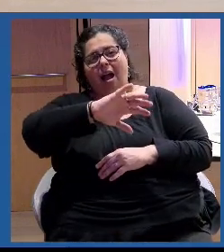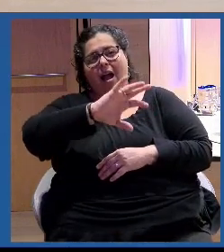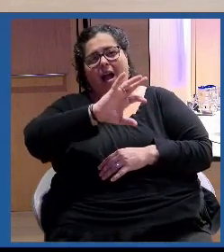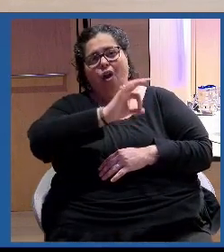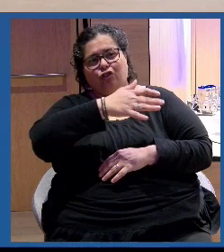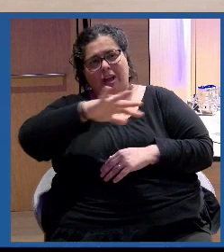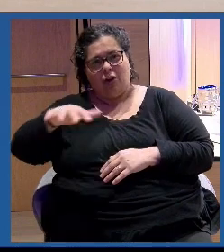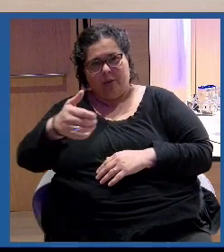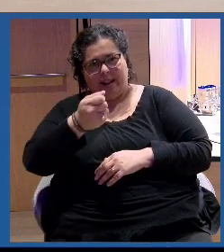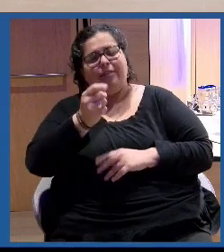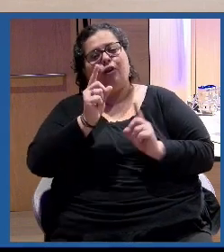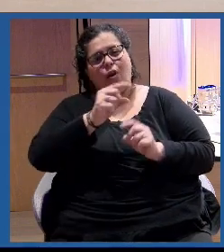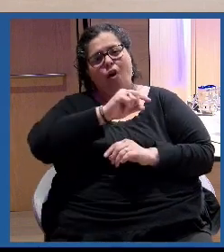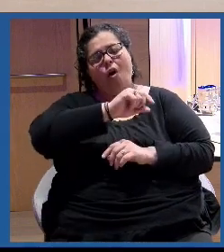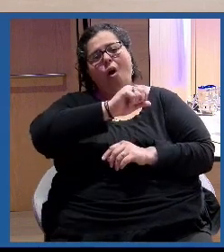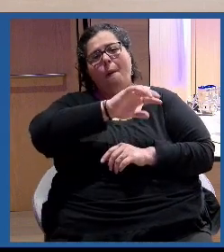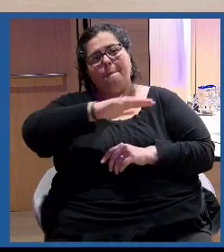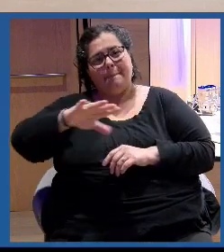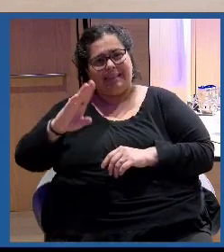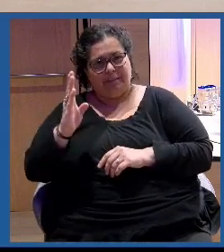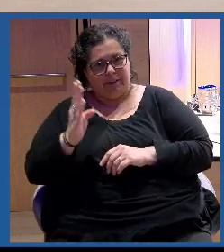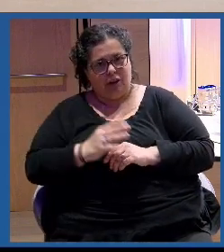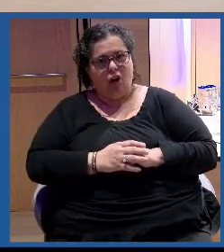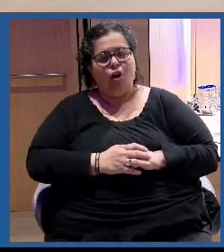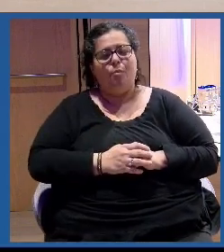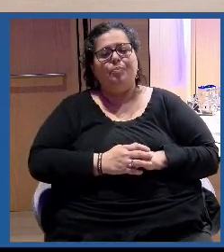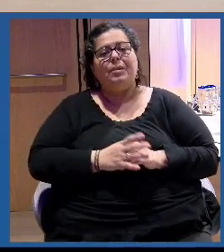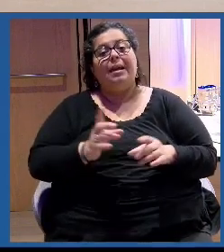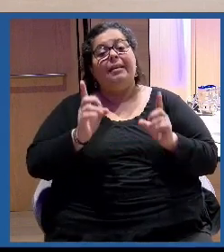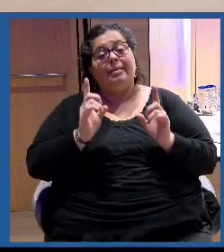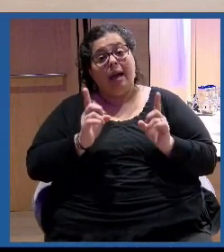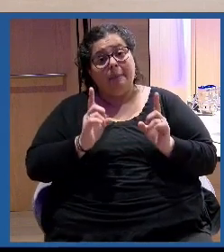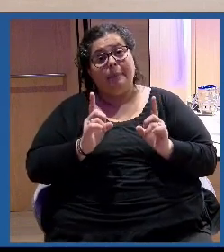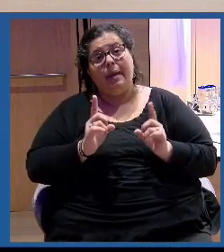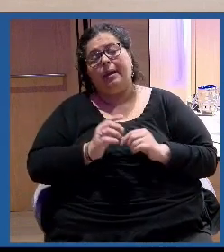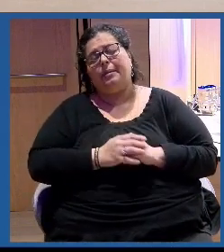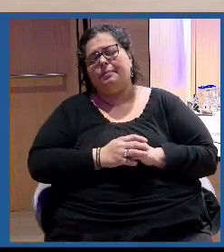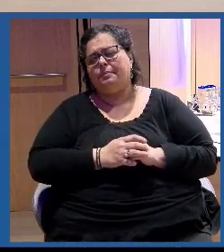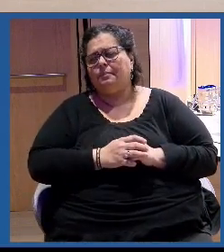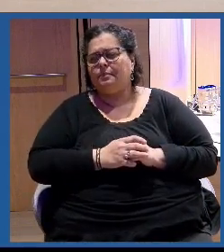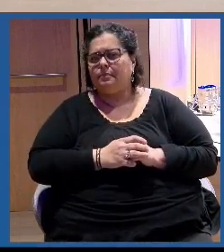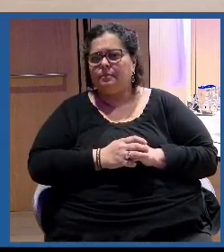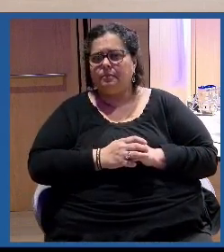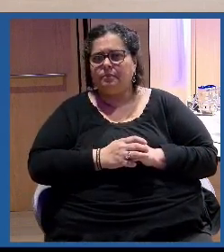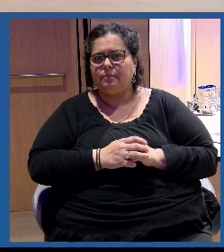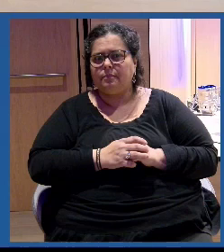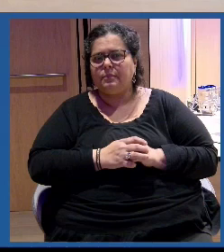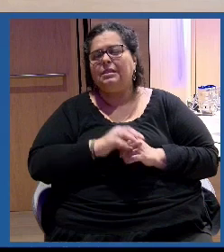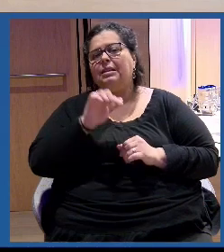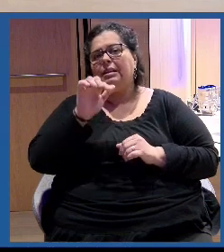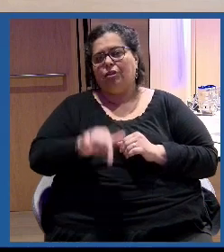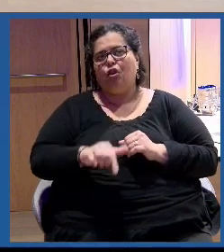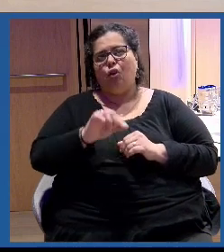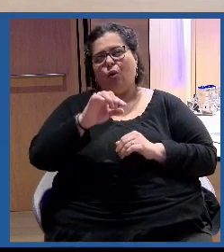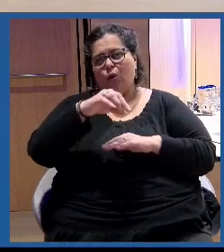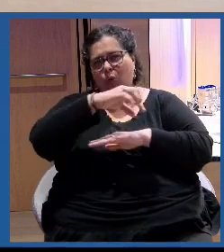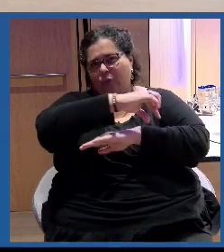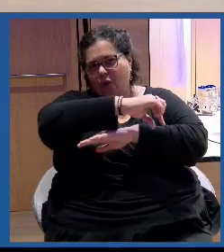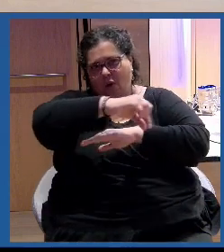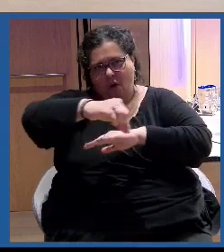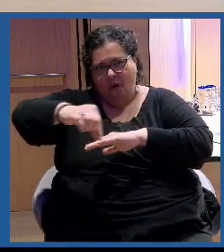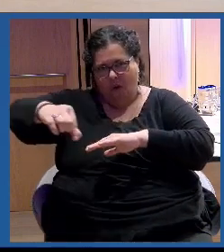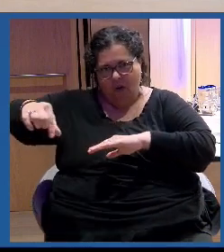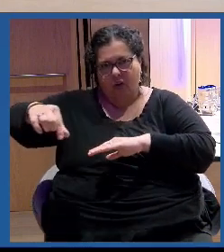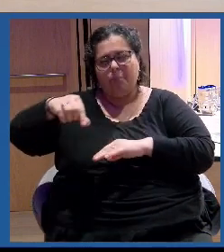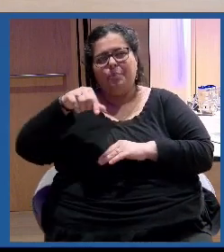en el Pacífico, hacia la izquierda, parte media de la pantalla. todo ese litoral, tanto,